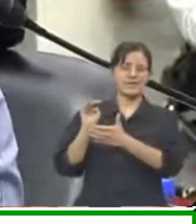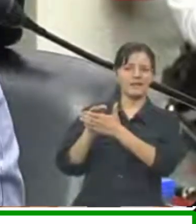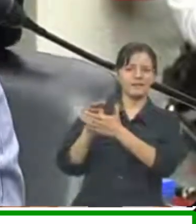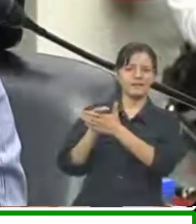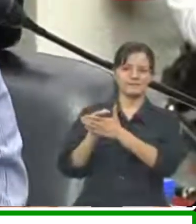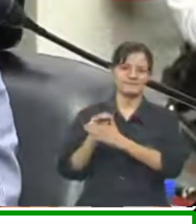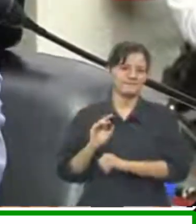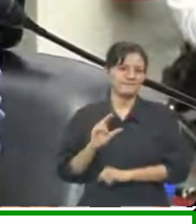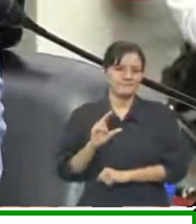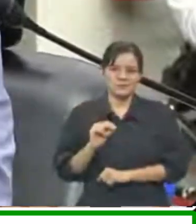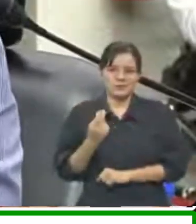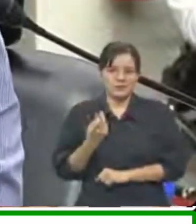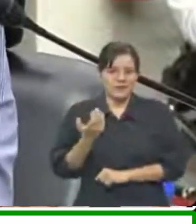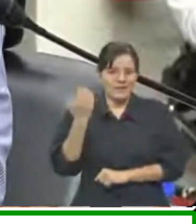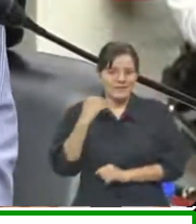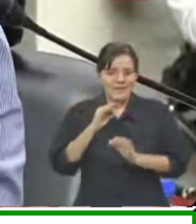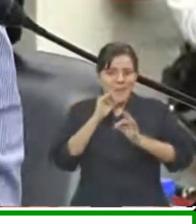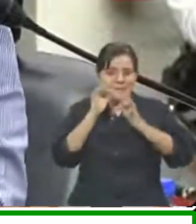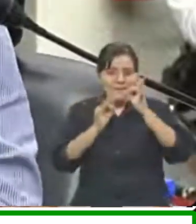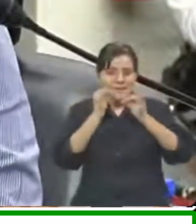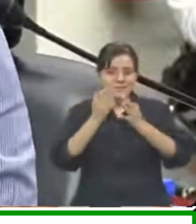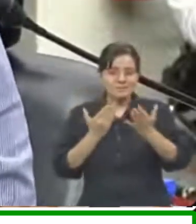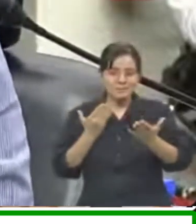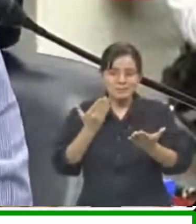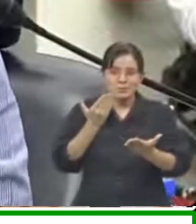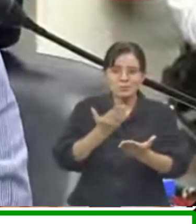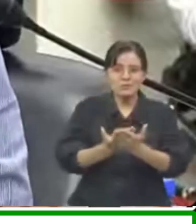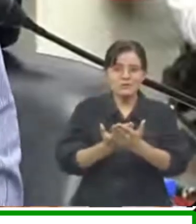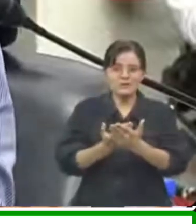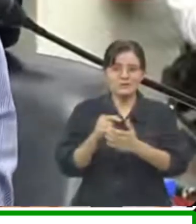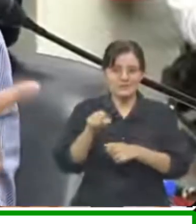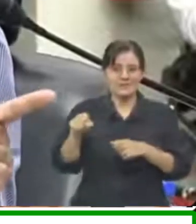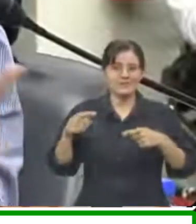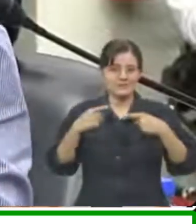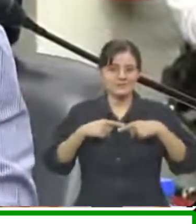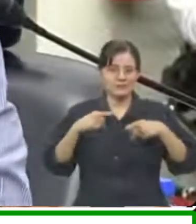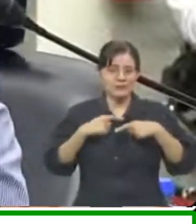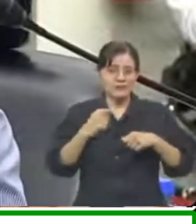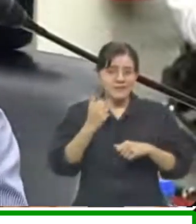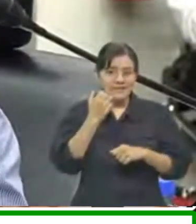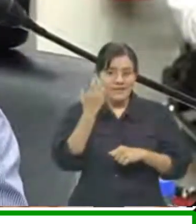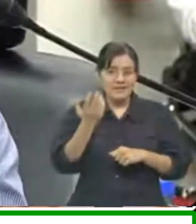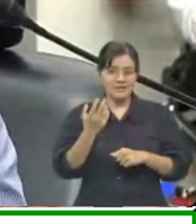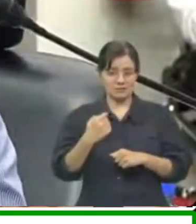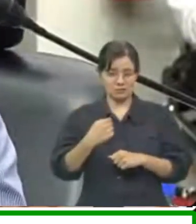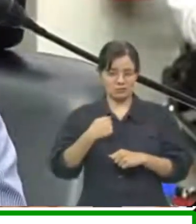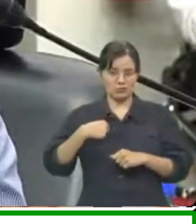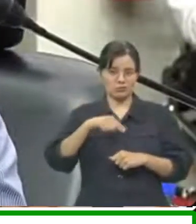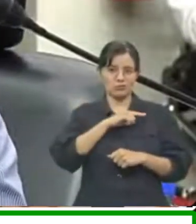postulamos en las campañas para cumplirle a la gente. Porque ese es el error que ustedes cometieron.